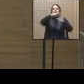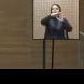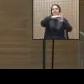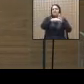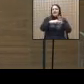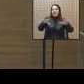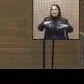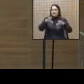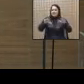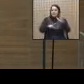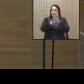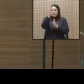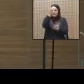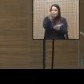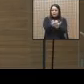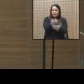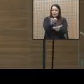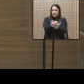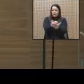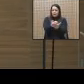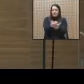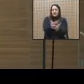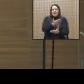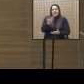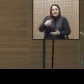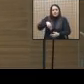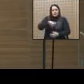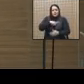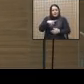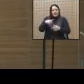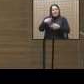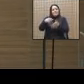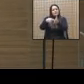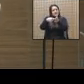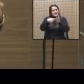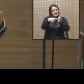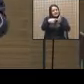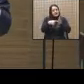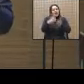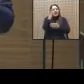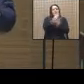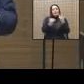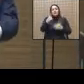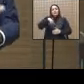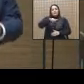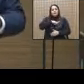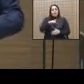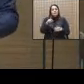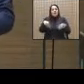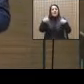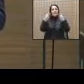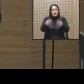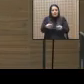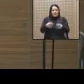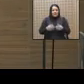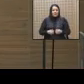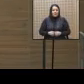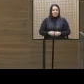reactivación económica? La que hemos venido exigiendo y la que en algunos de nosotros hemos estado aportando.